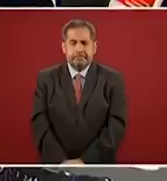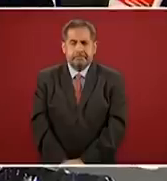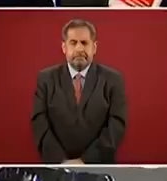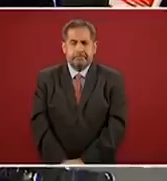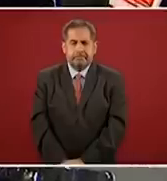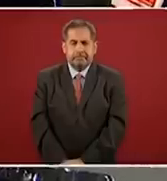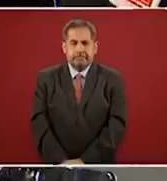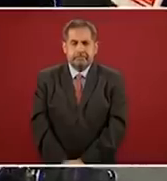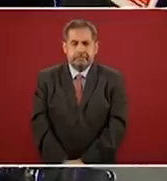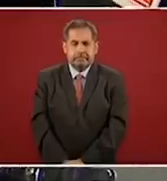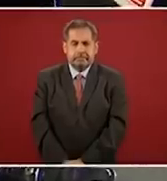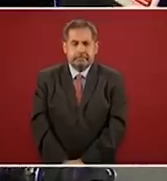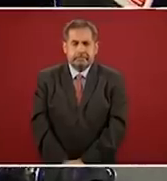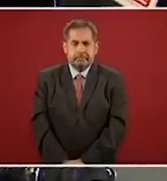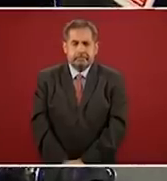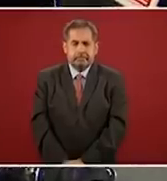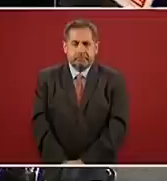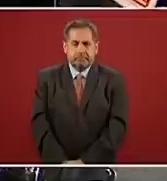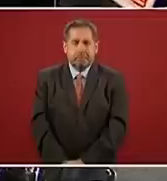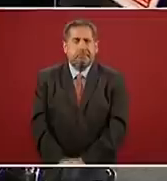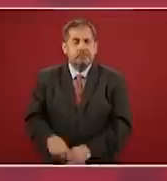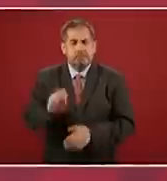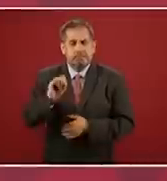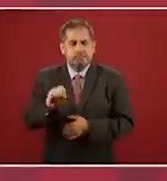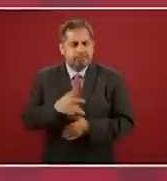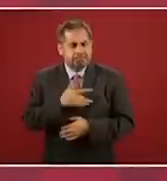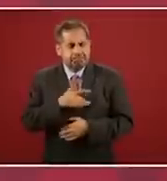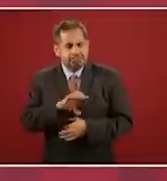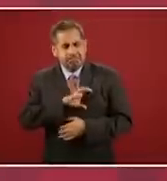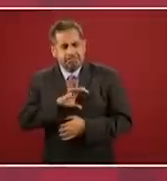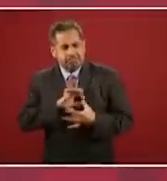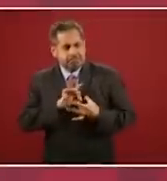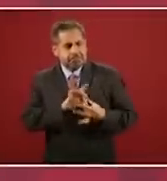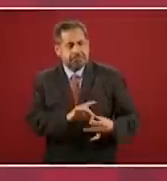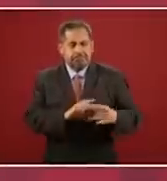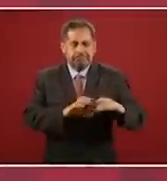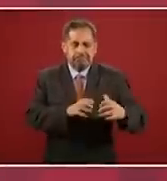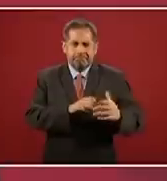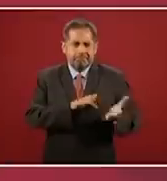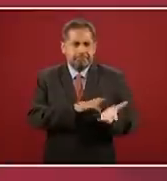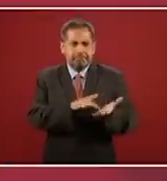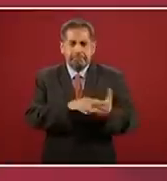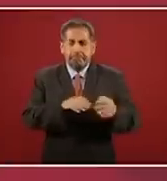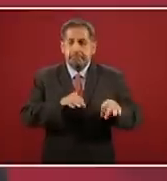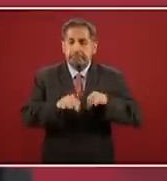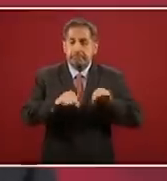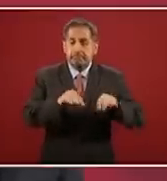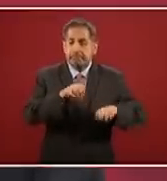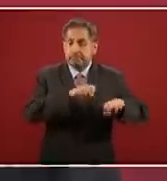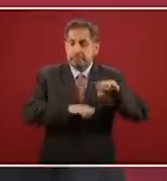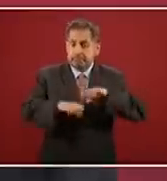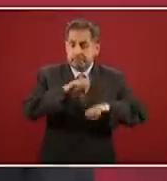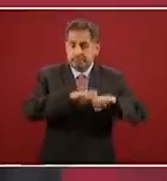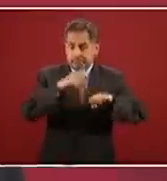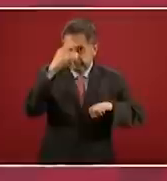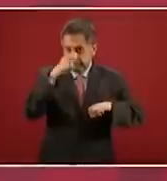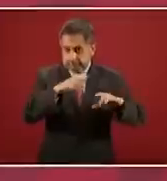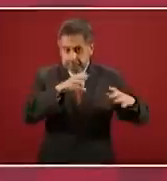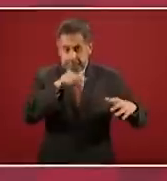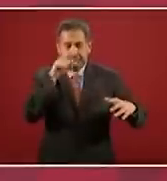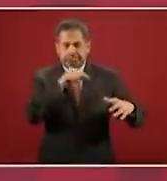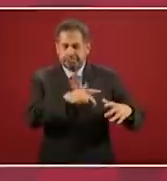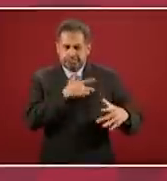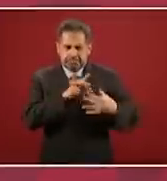este momento? Sí, nuestra solidaridad a todos los trabajadores de la embajada,